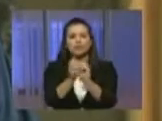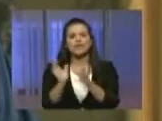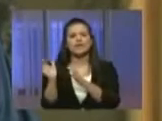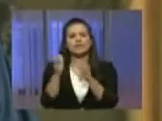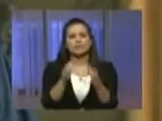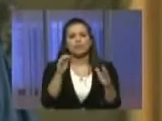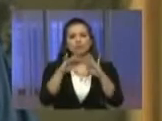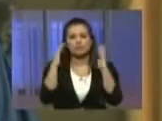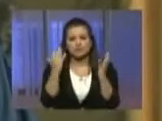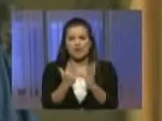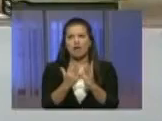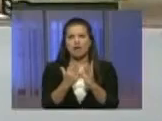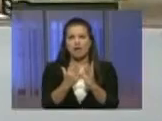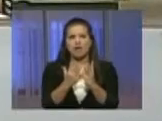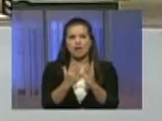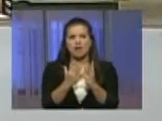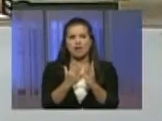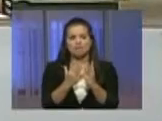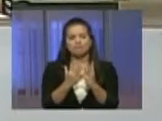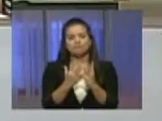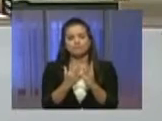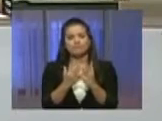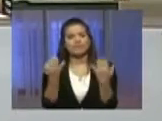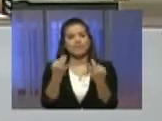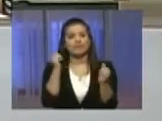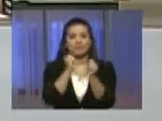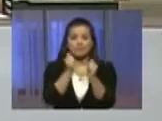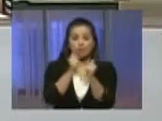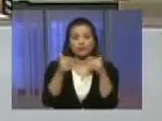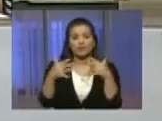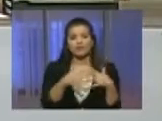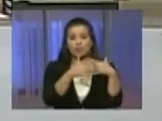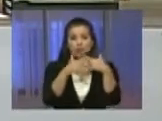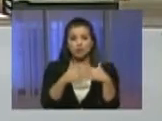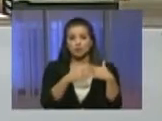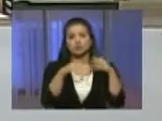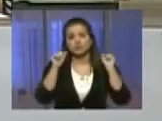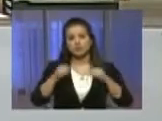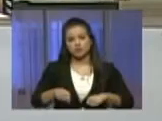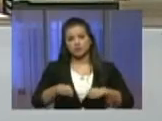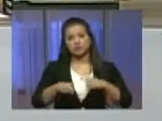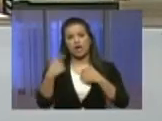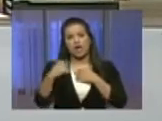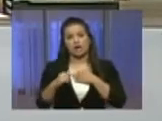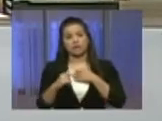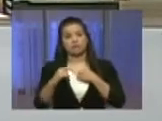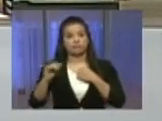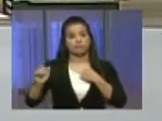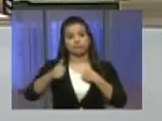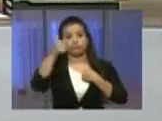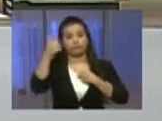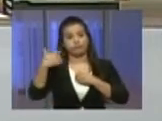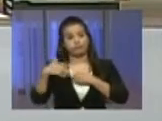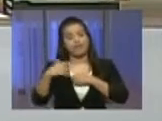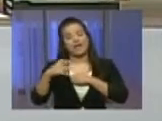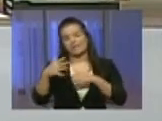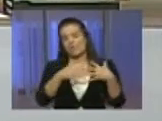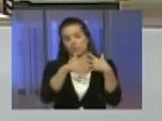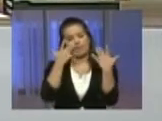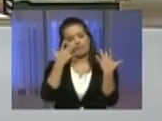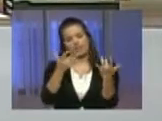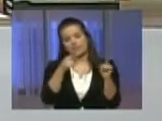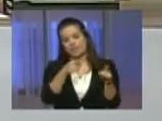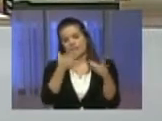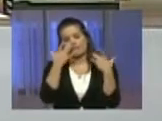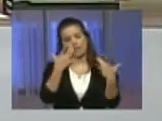mundo donde el deporte estadounidense tiene supremacía evidente total